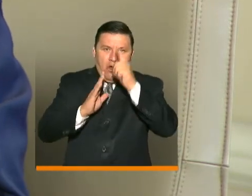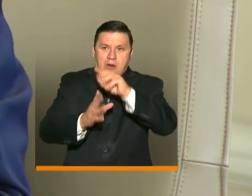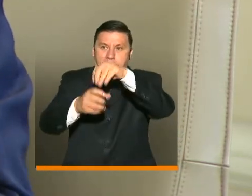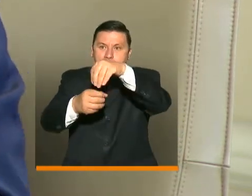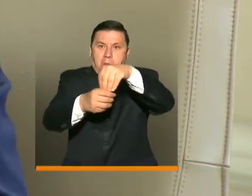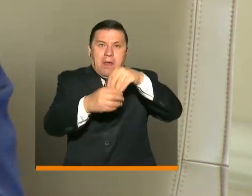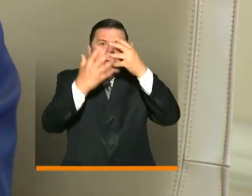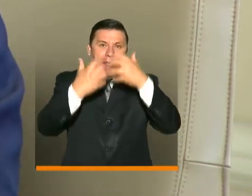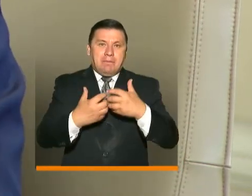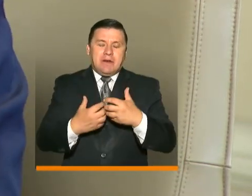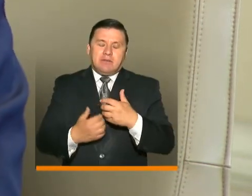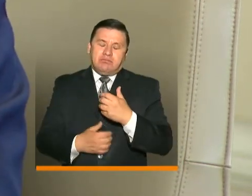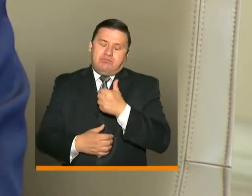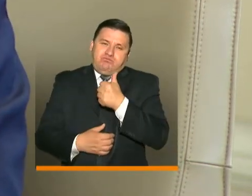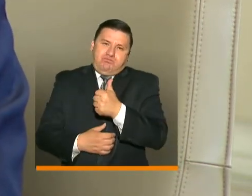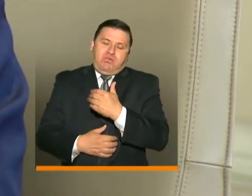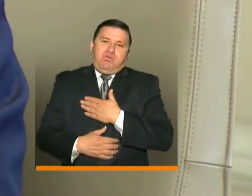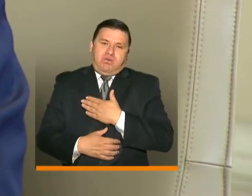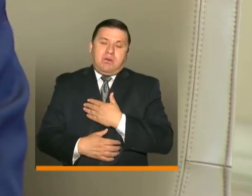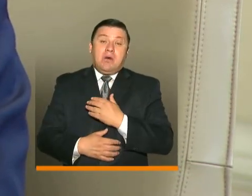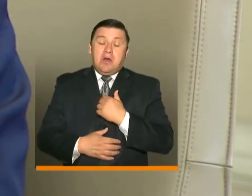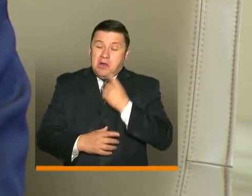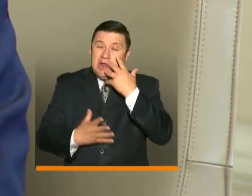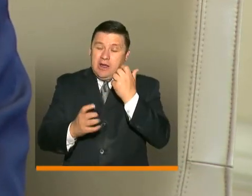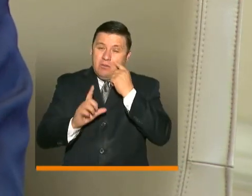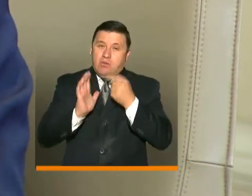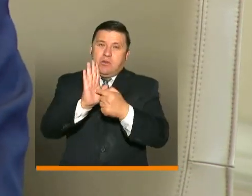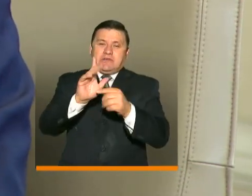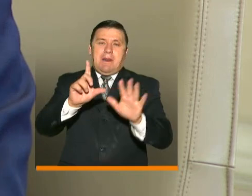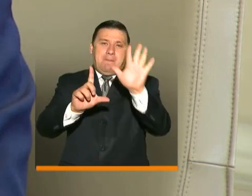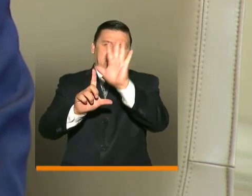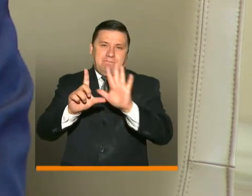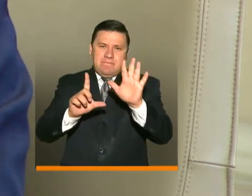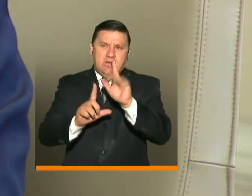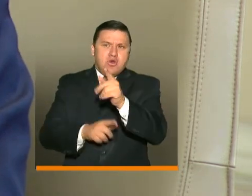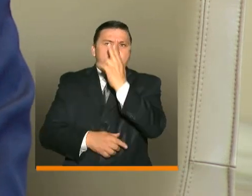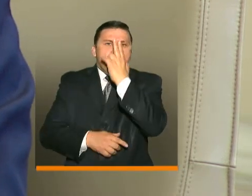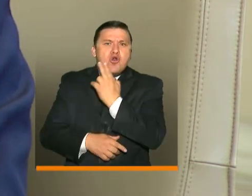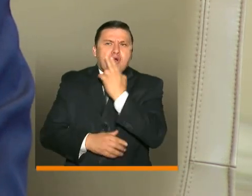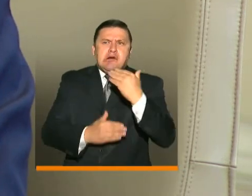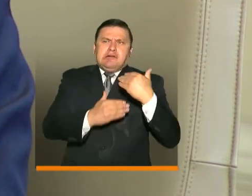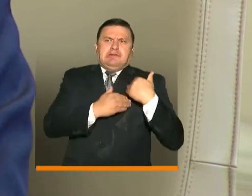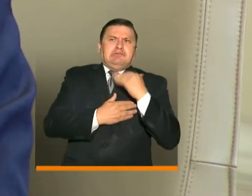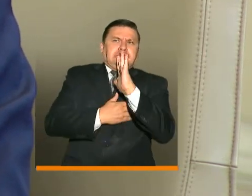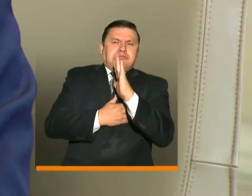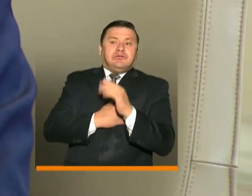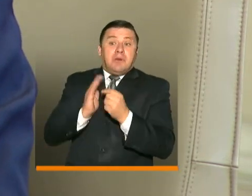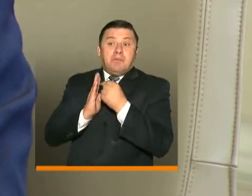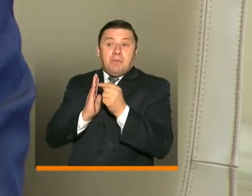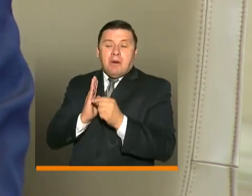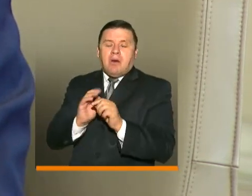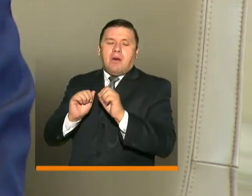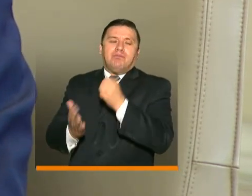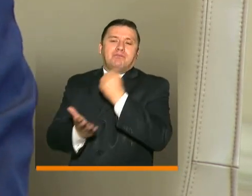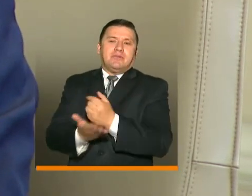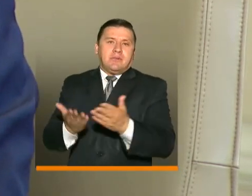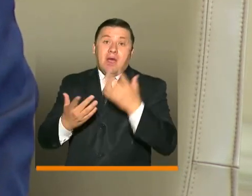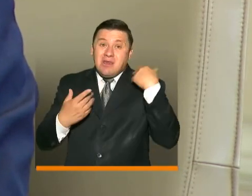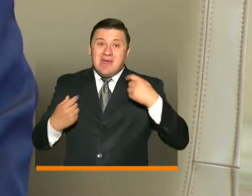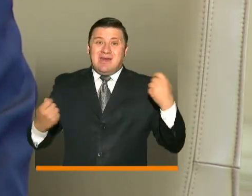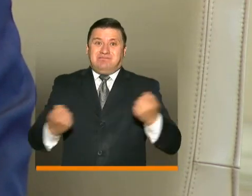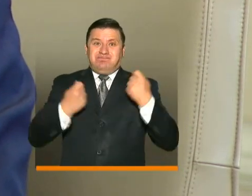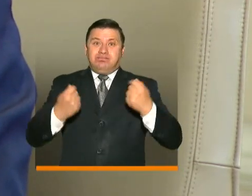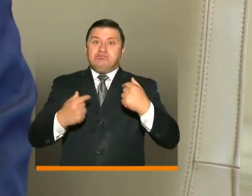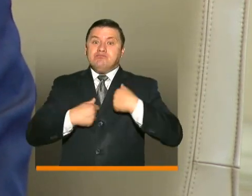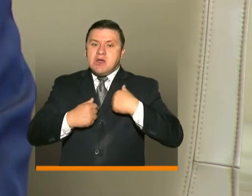ustedes un video de una organización que ha mostrado ese compromiso de responsabilidad. En esa campaña que lanzamos de